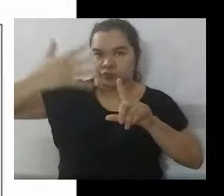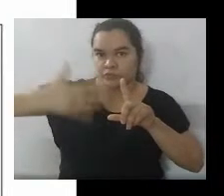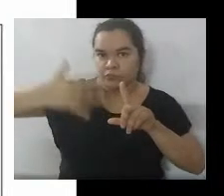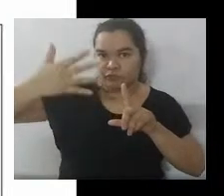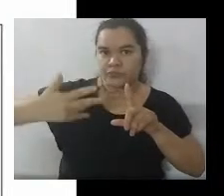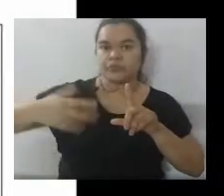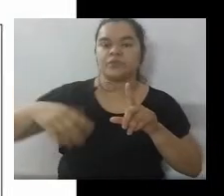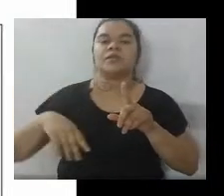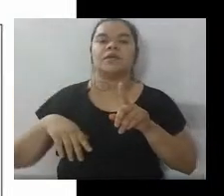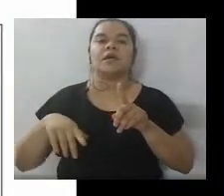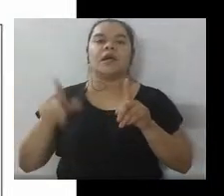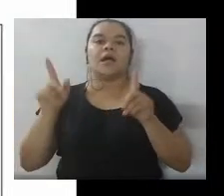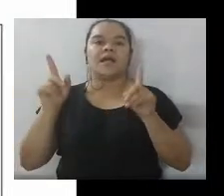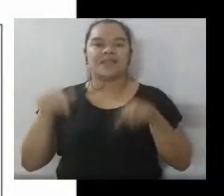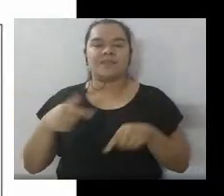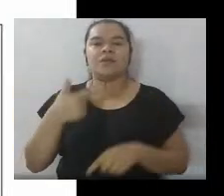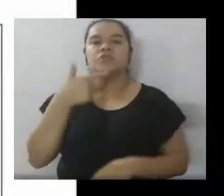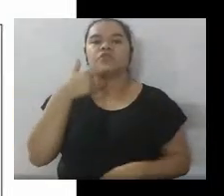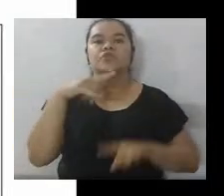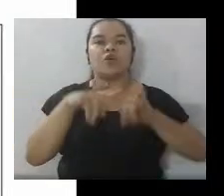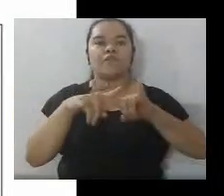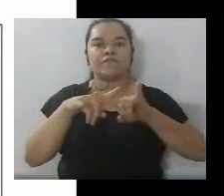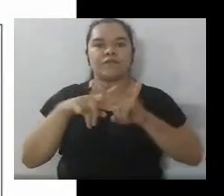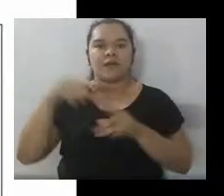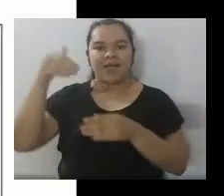con ingeniería de software, es decir,